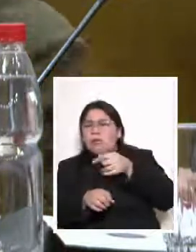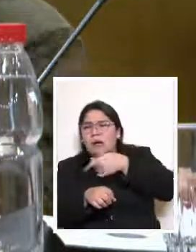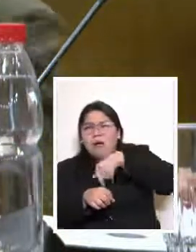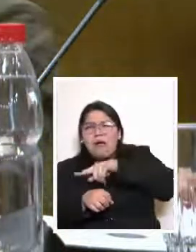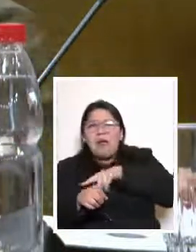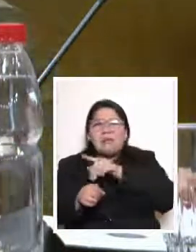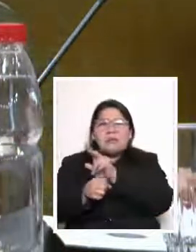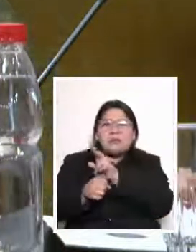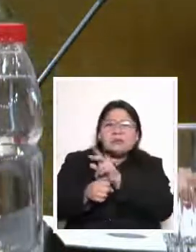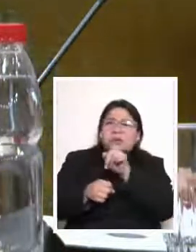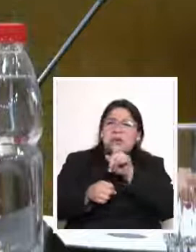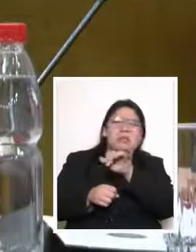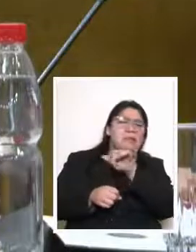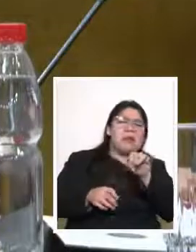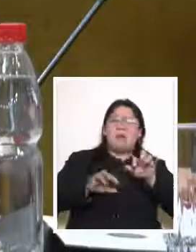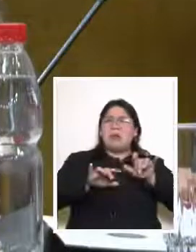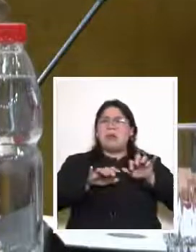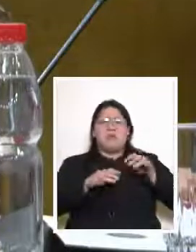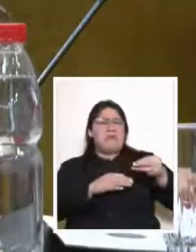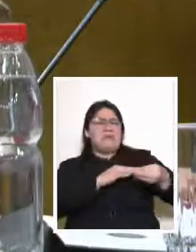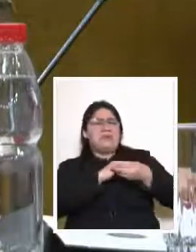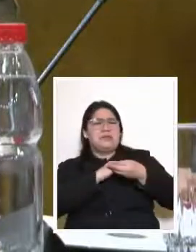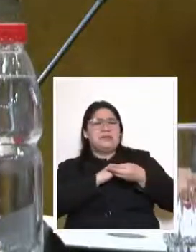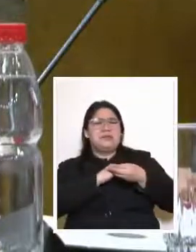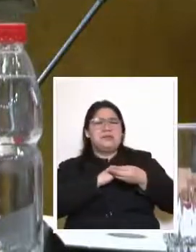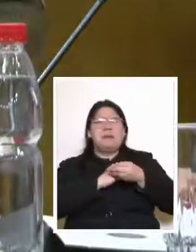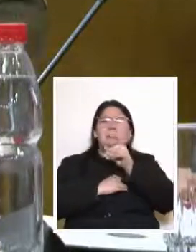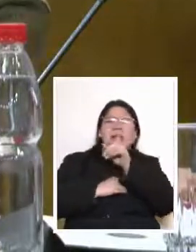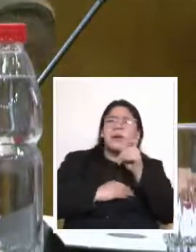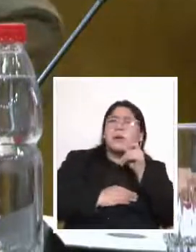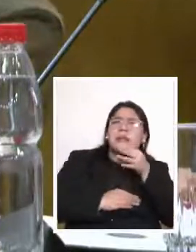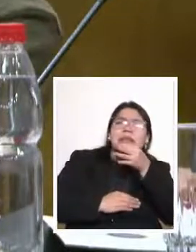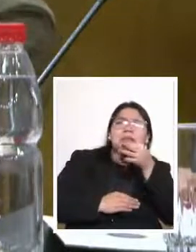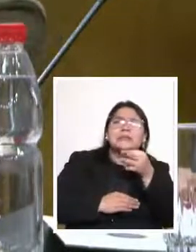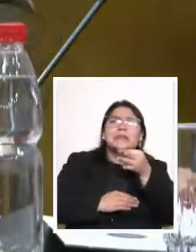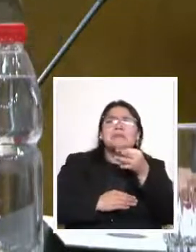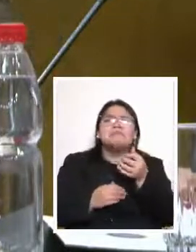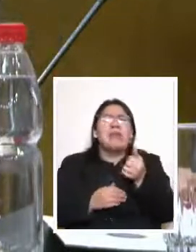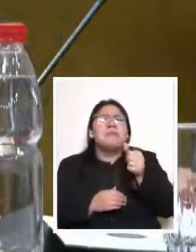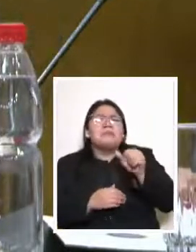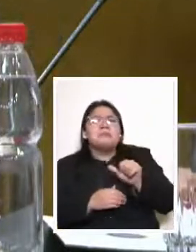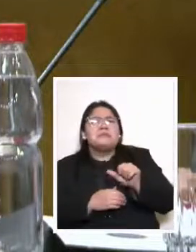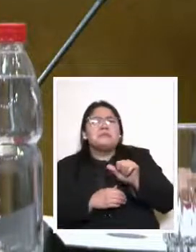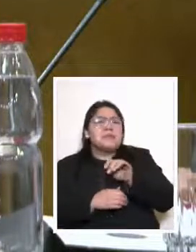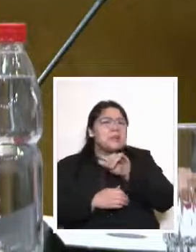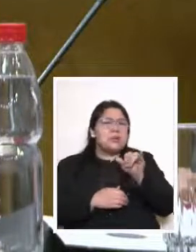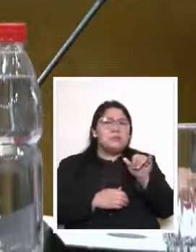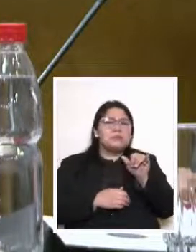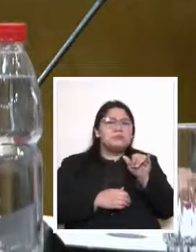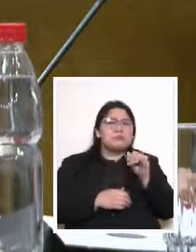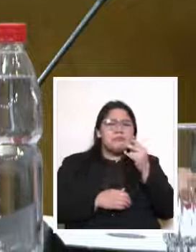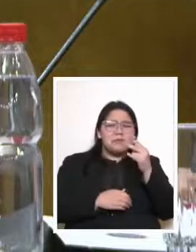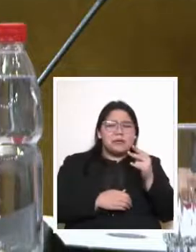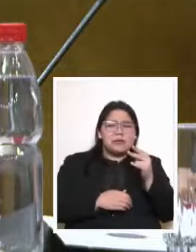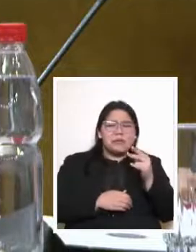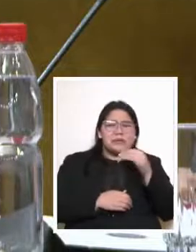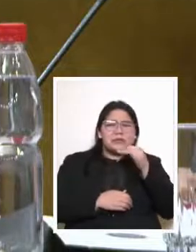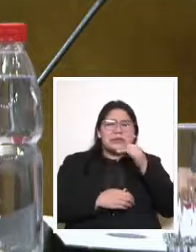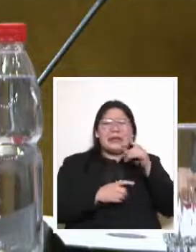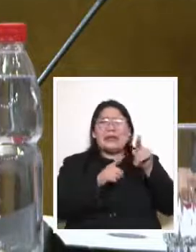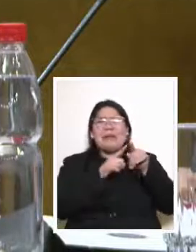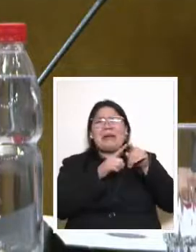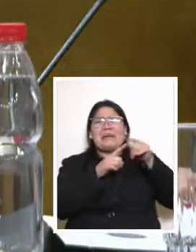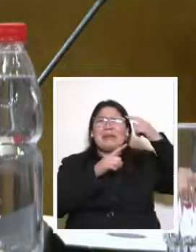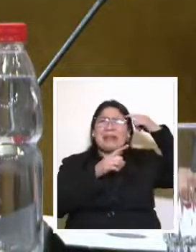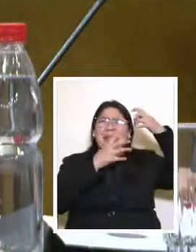que un computador le va a estar diciendo aquí qué palabras dijo, las que no dijo y después cuáles son las teclas del cerebro que tiene que